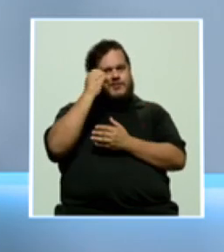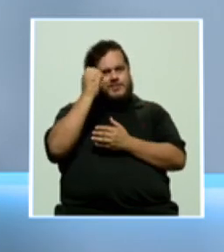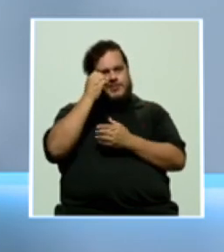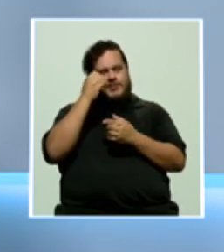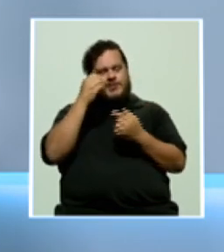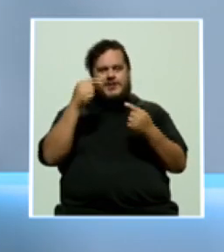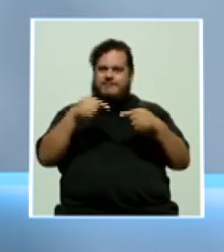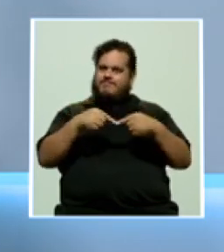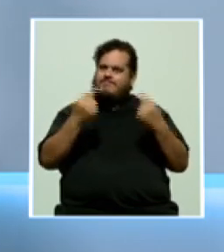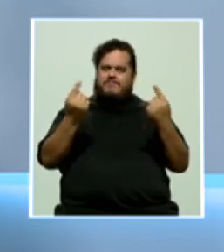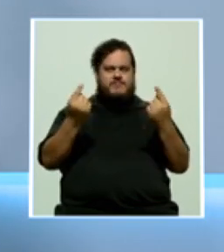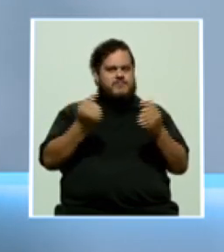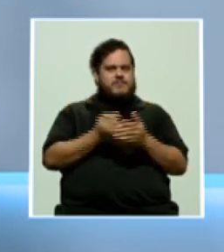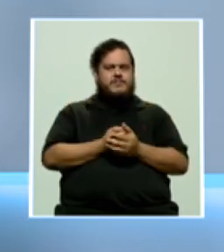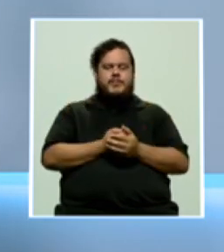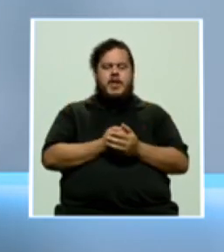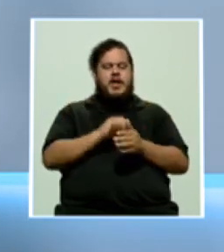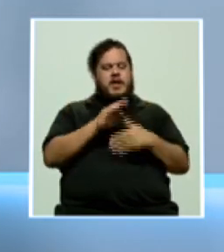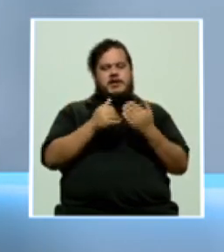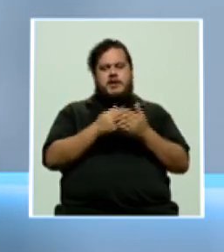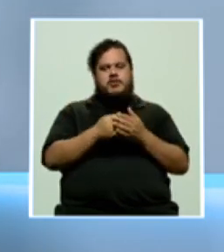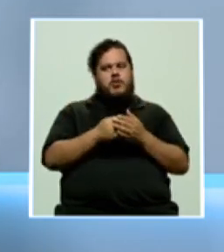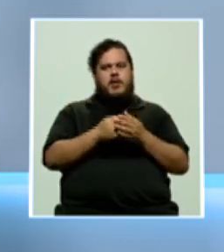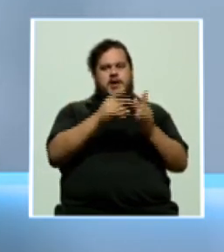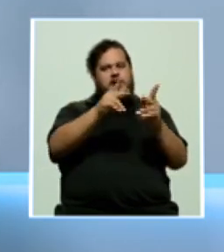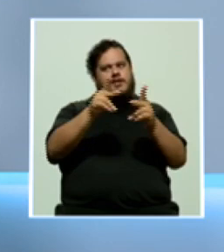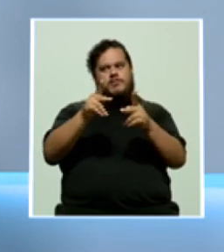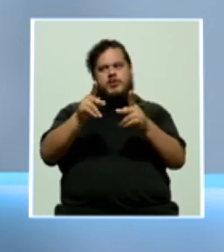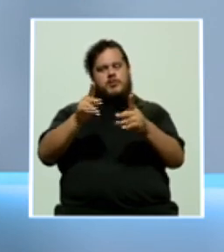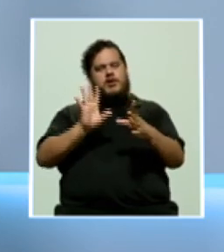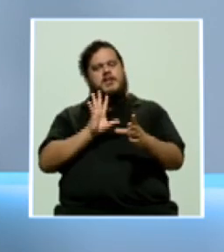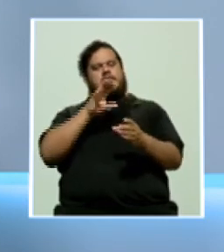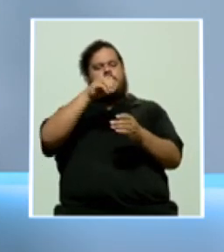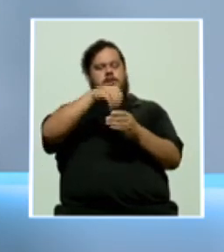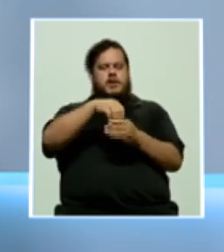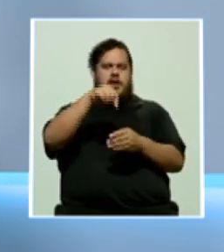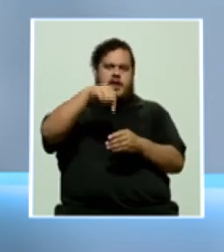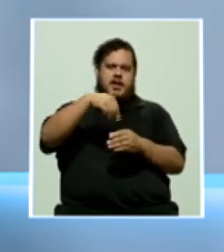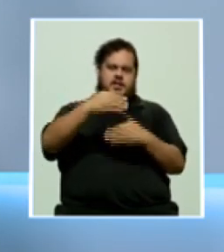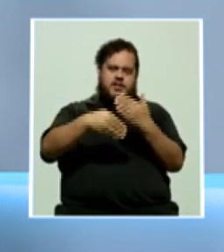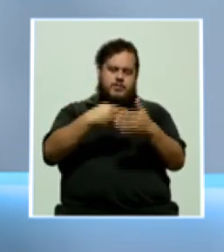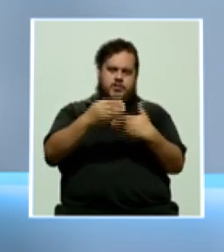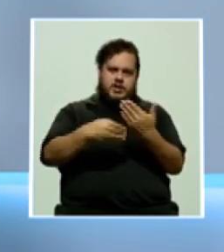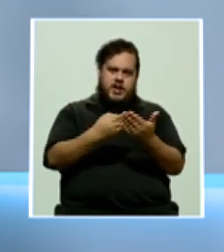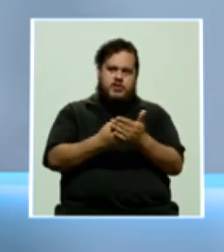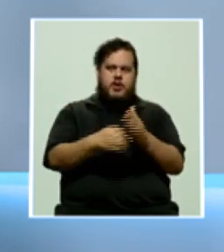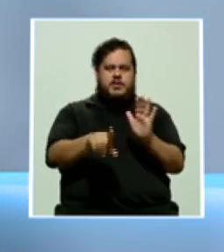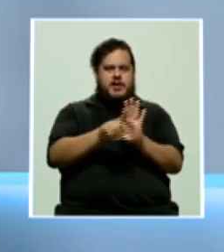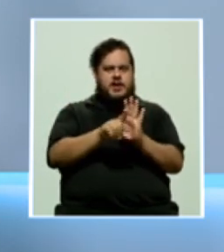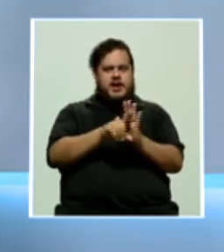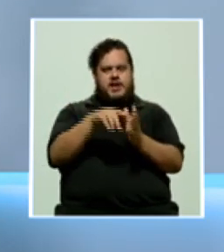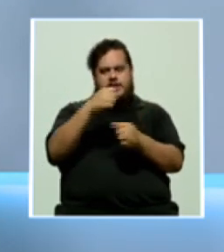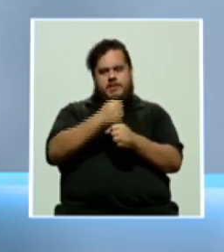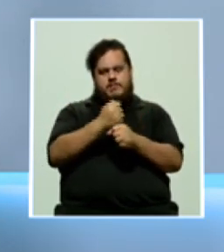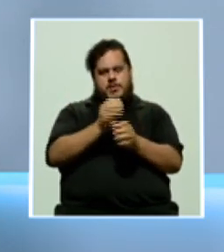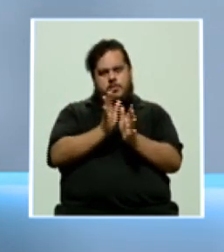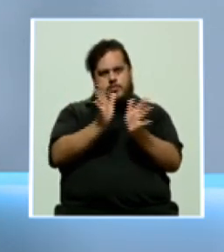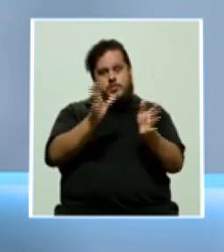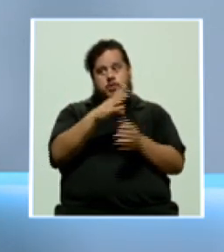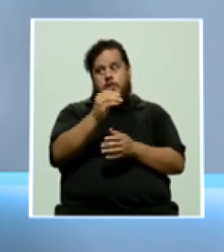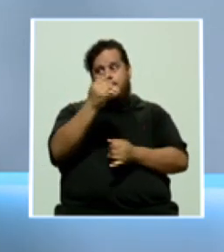encontrados entre todos los actores que están en este proceso de lo que es la ley de empleo público.